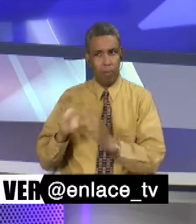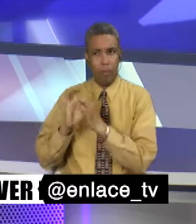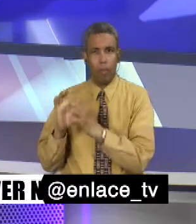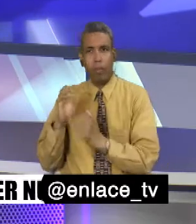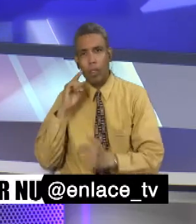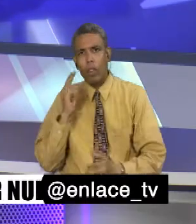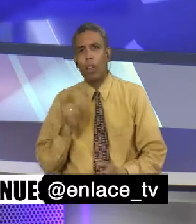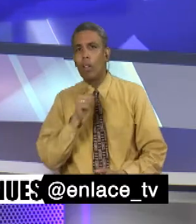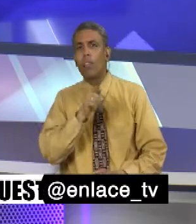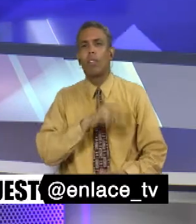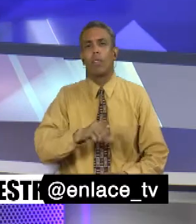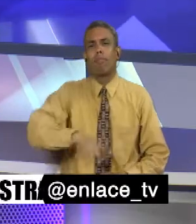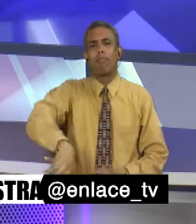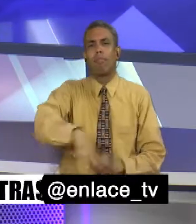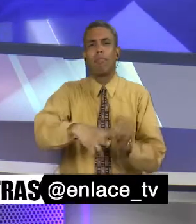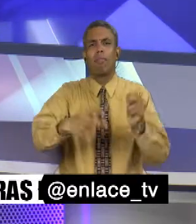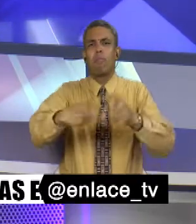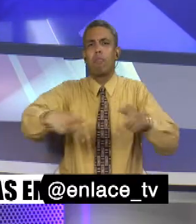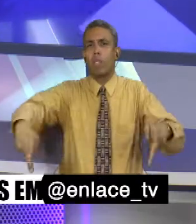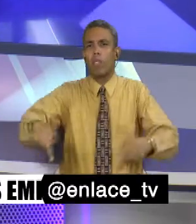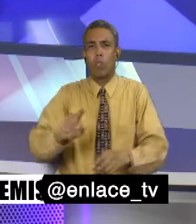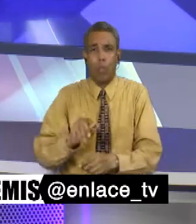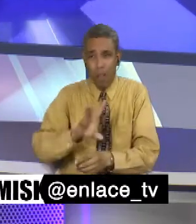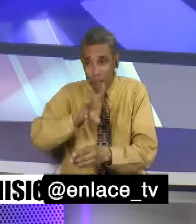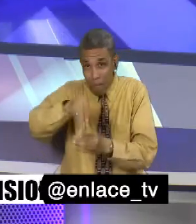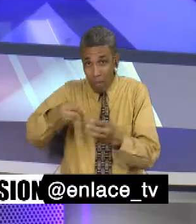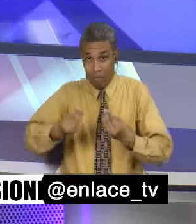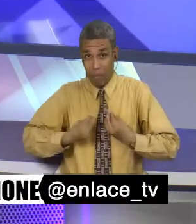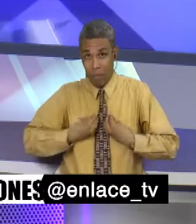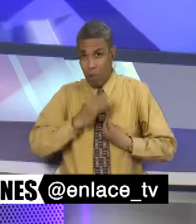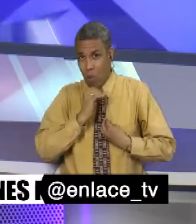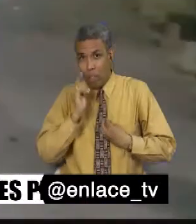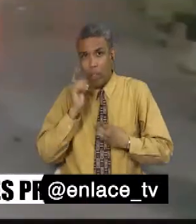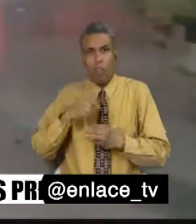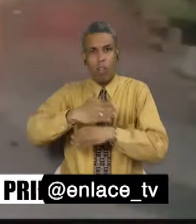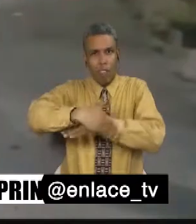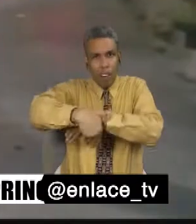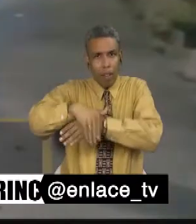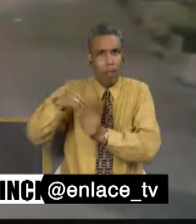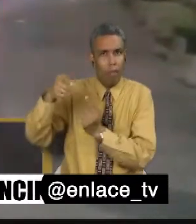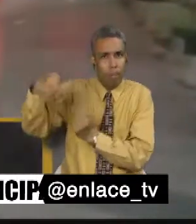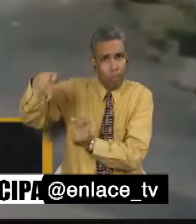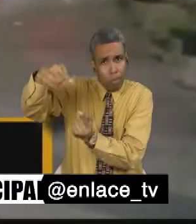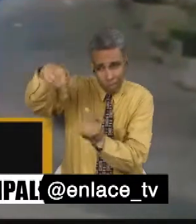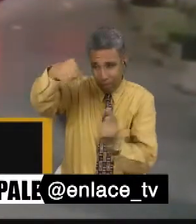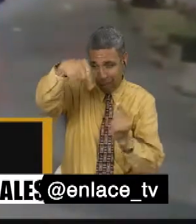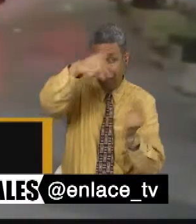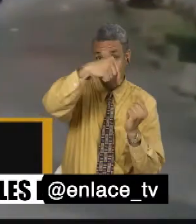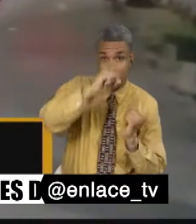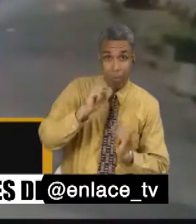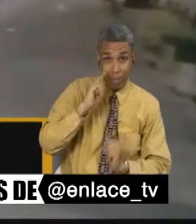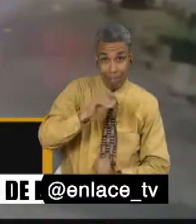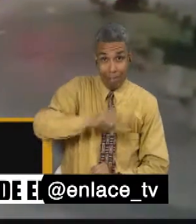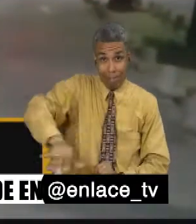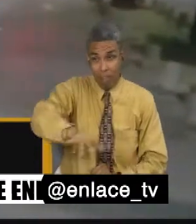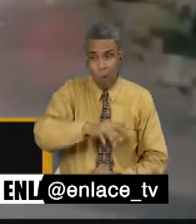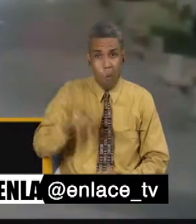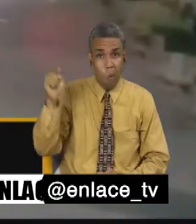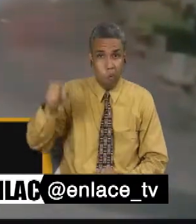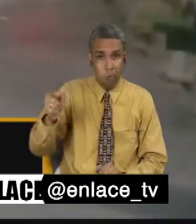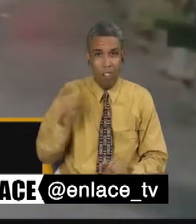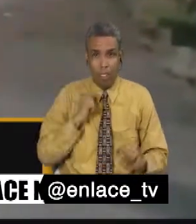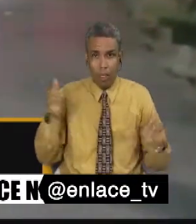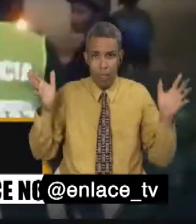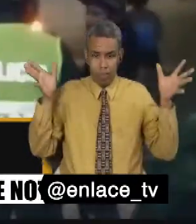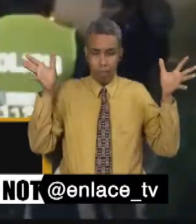habitantes de la calle que se ubicaban a los alrededores del Cristo Petrolero. De esta manera, y en horas de la madrugada, llegaron las autoridades